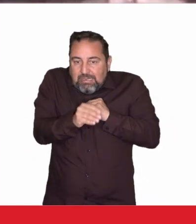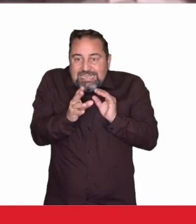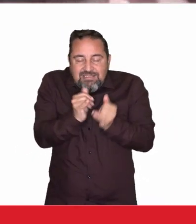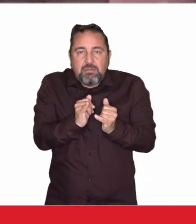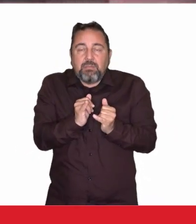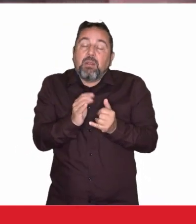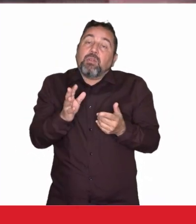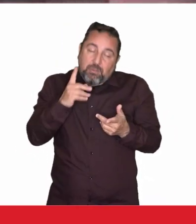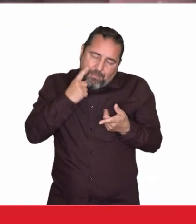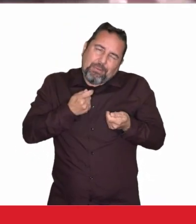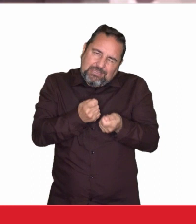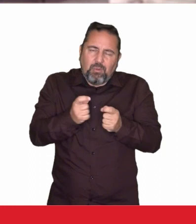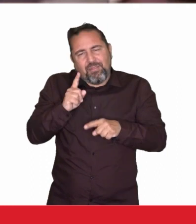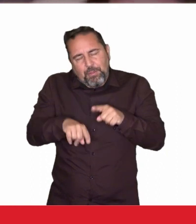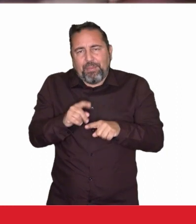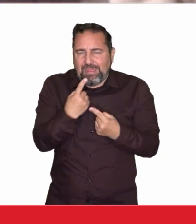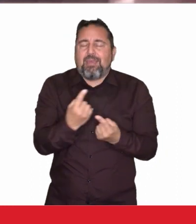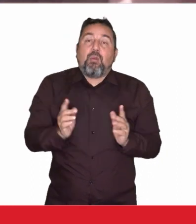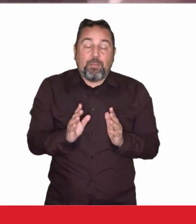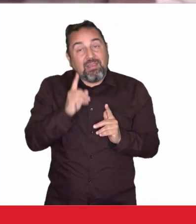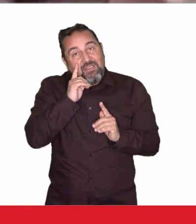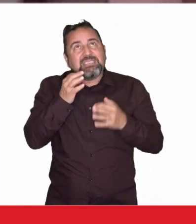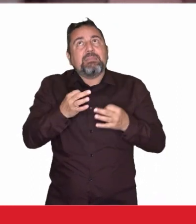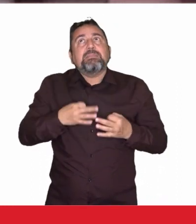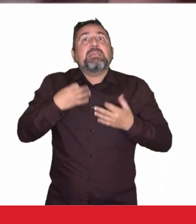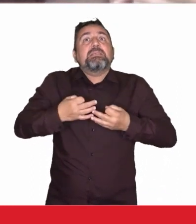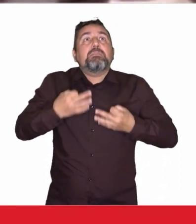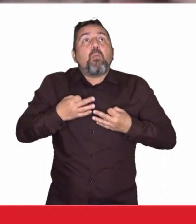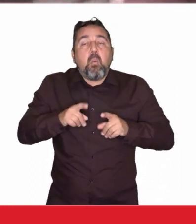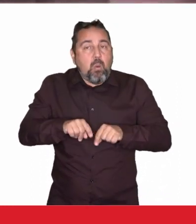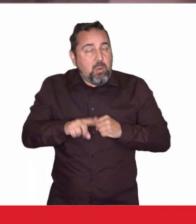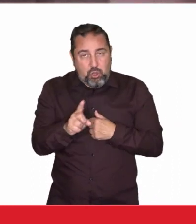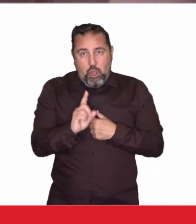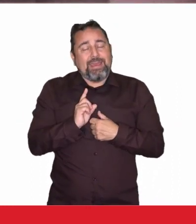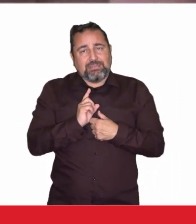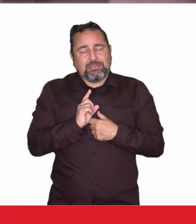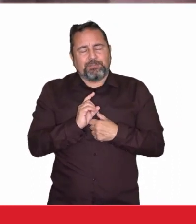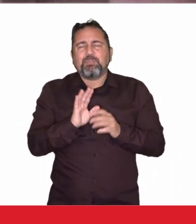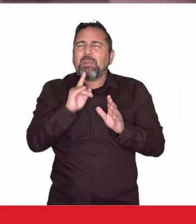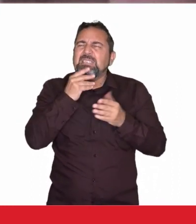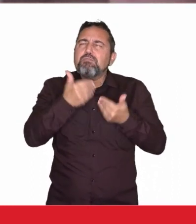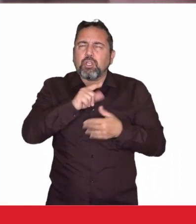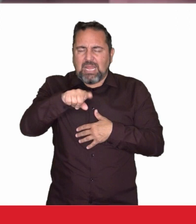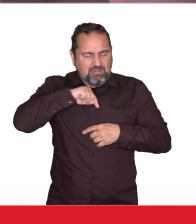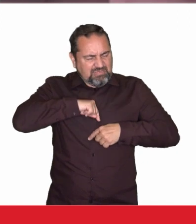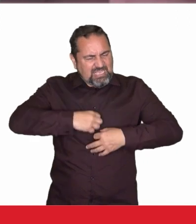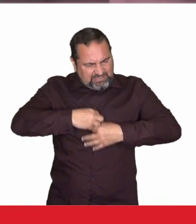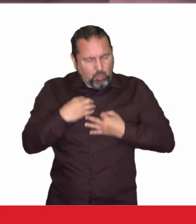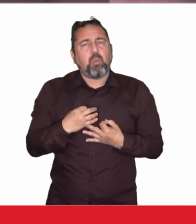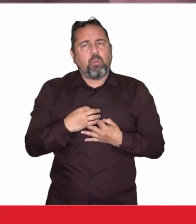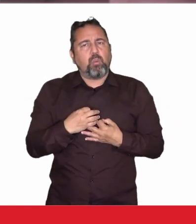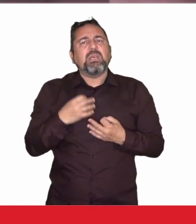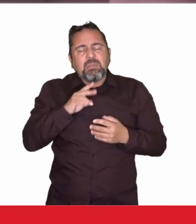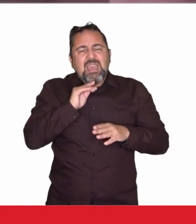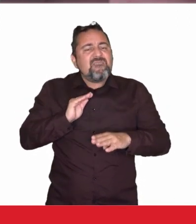no son capaces de soltar medio euro. Pues a estos hay que estimularles un poco, ¿vale? Para que veáis que no siempre es igual. Creemos que es muy importante que